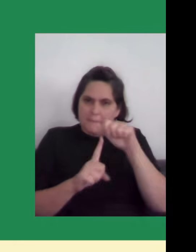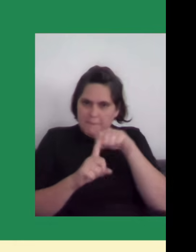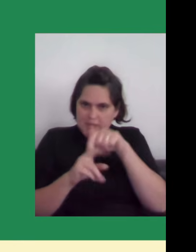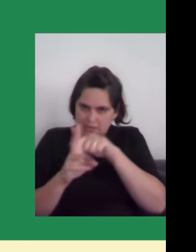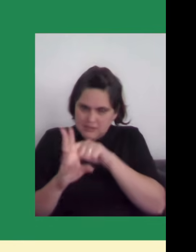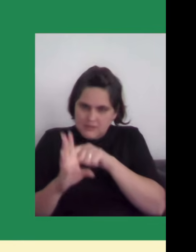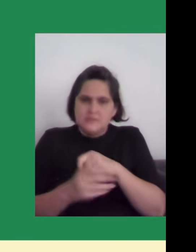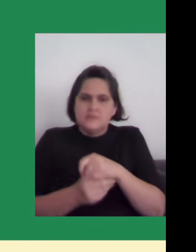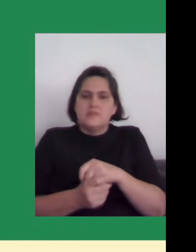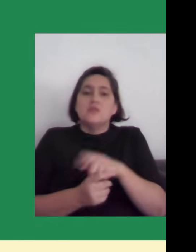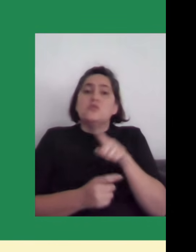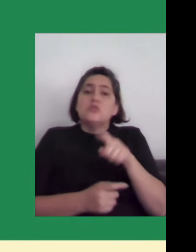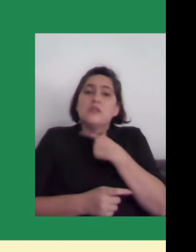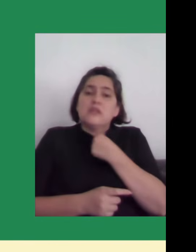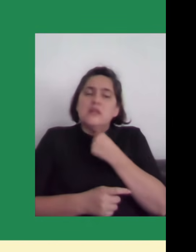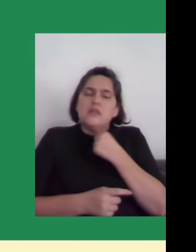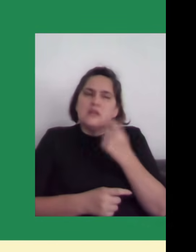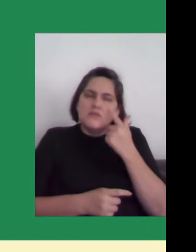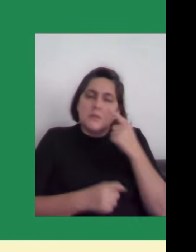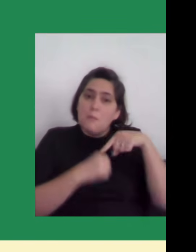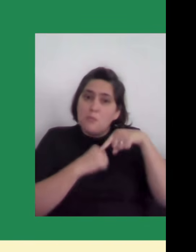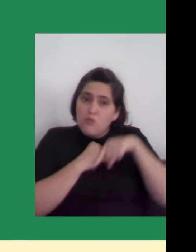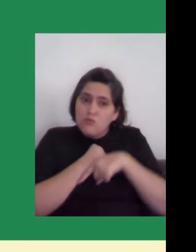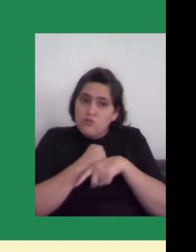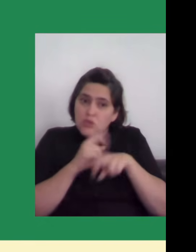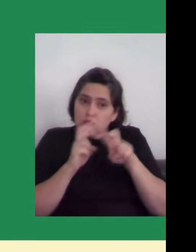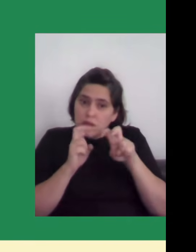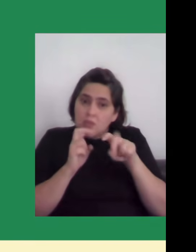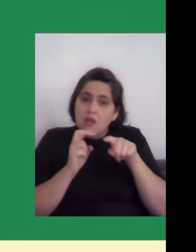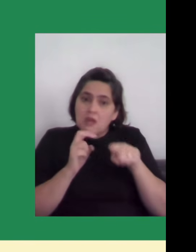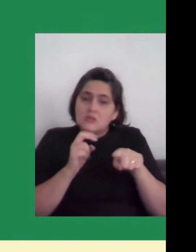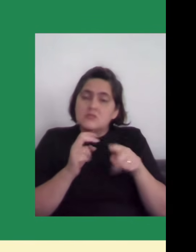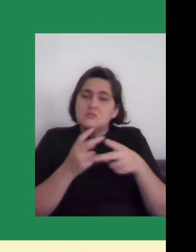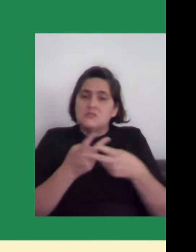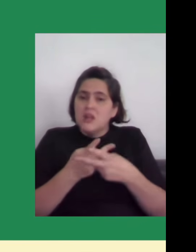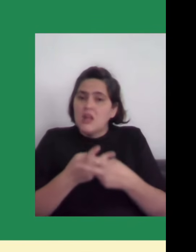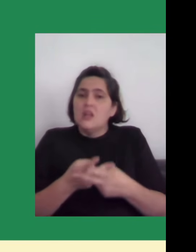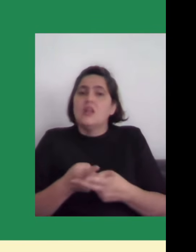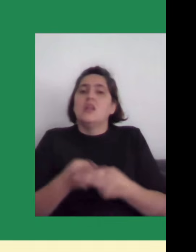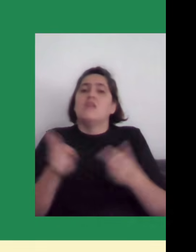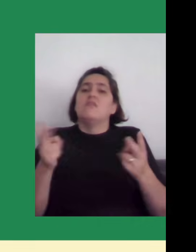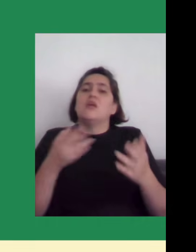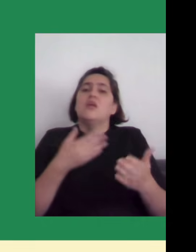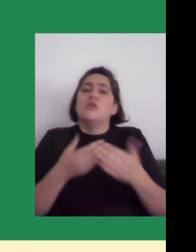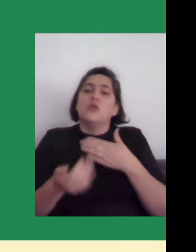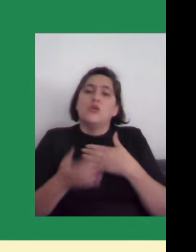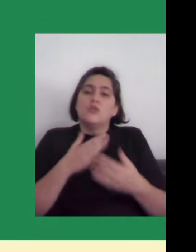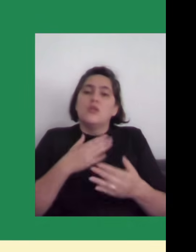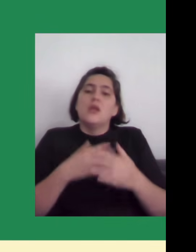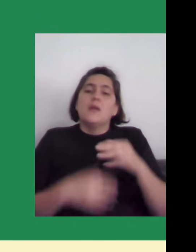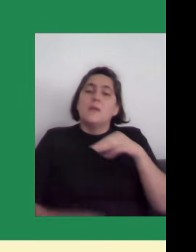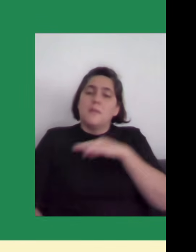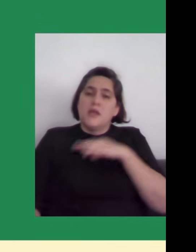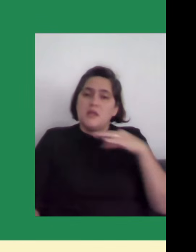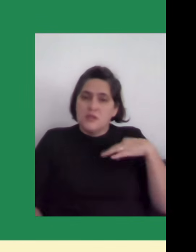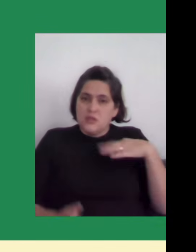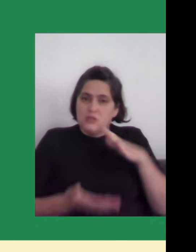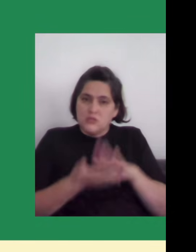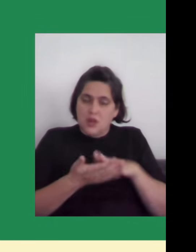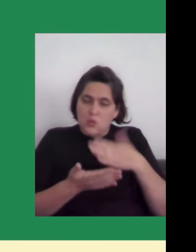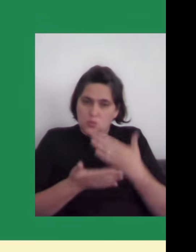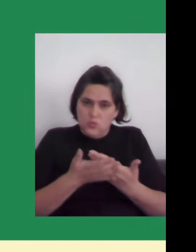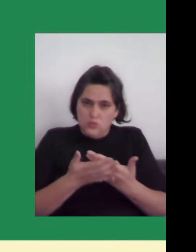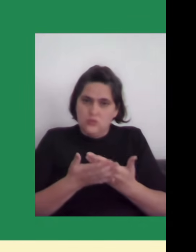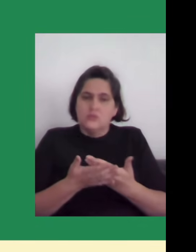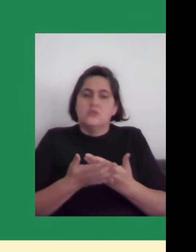profundizar respecto a esta aplicación, está disponible en la página de MinSal. Esto entonces ya debe